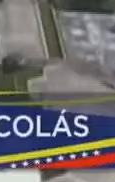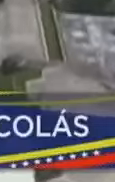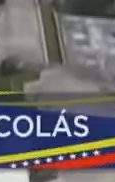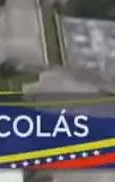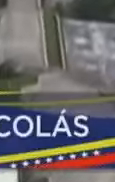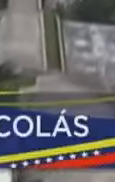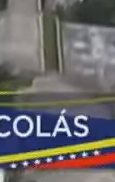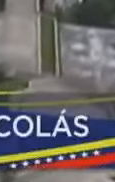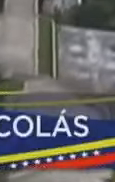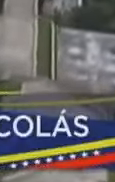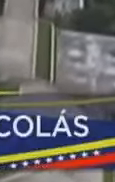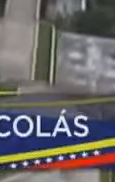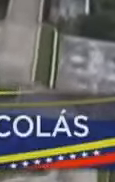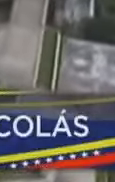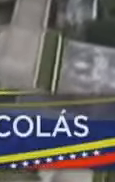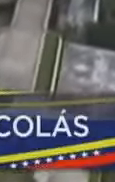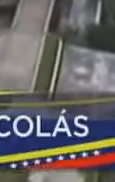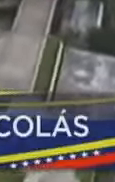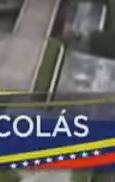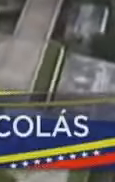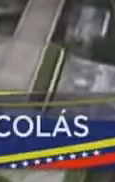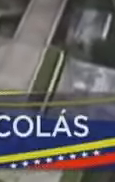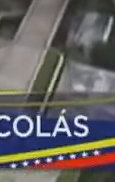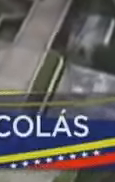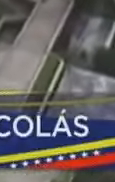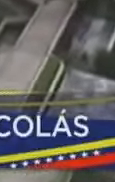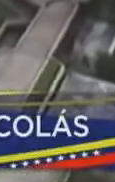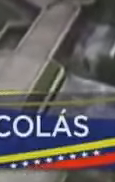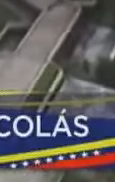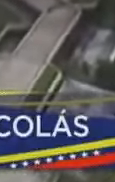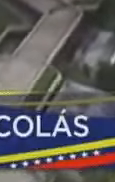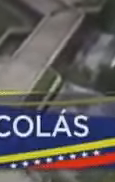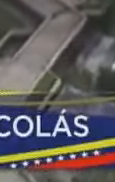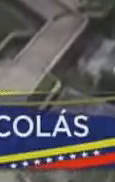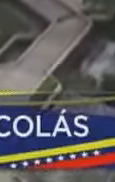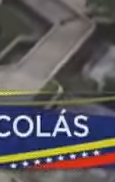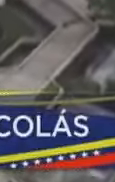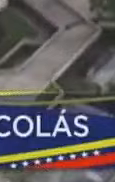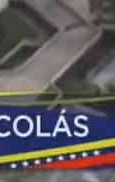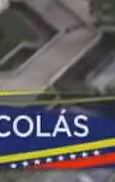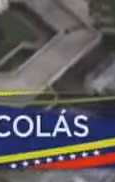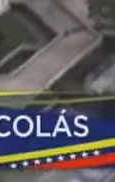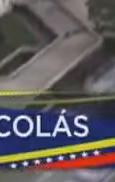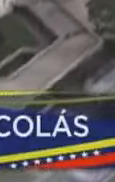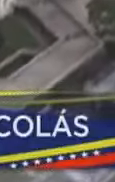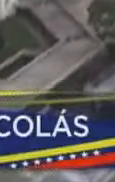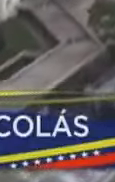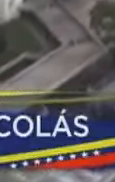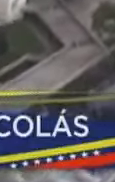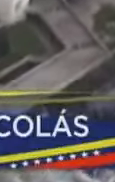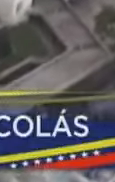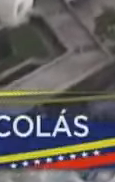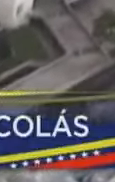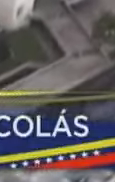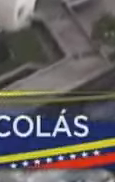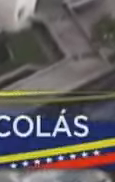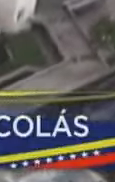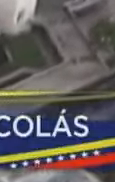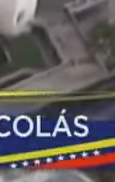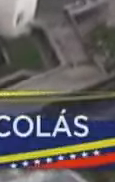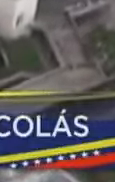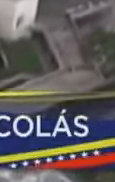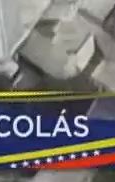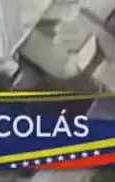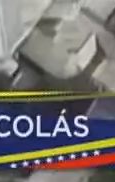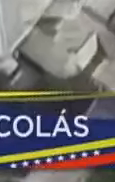emprendedores y emprendedoras de nuestro país para seguir fortaleciendo la economía en nuestro país. Se dan cita a más de